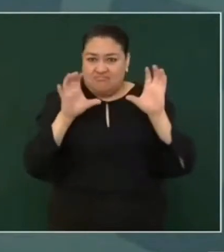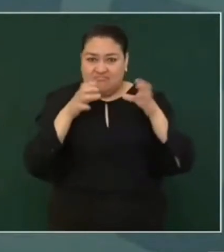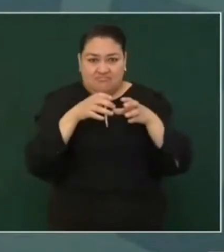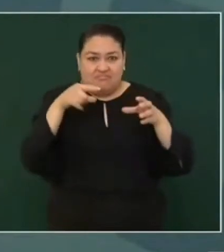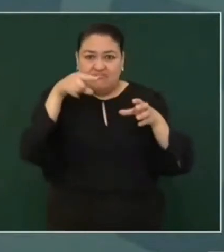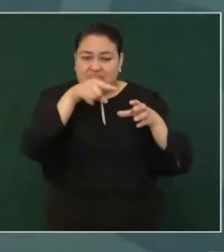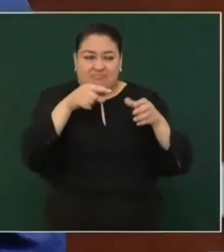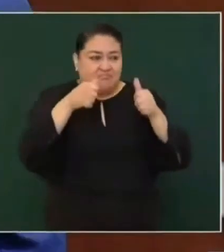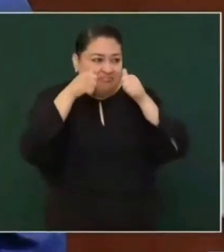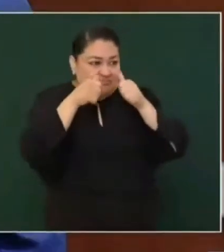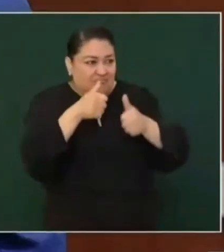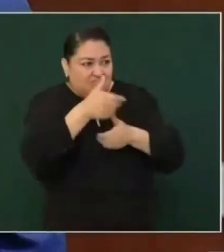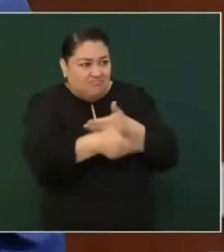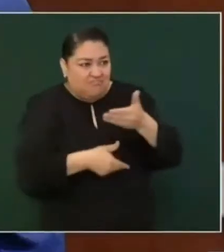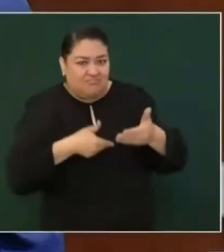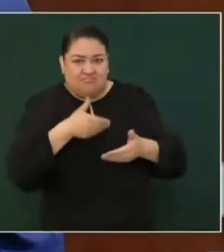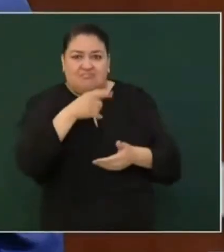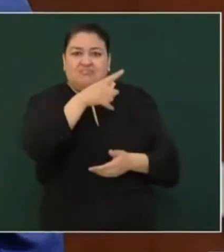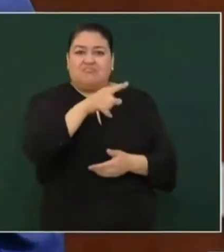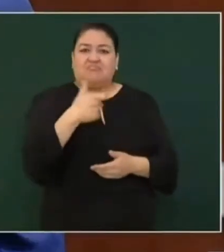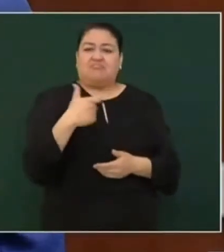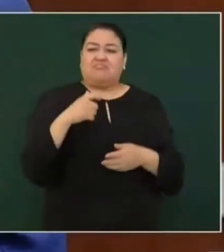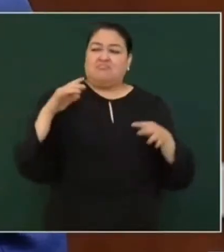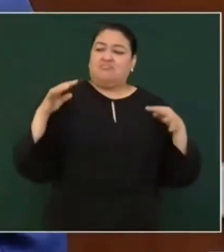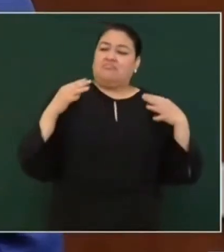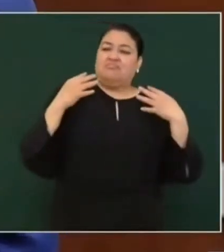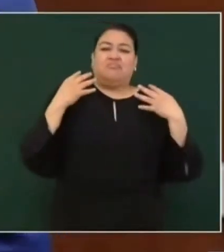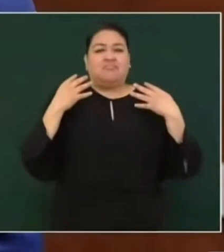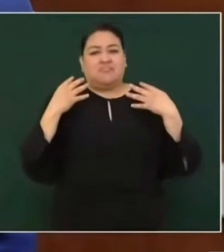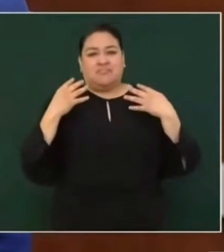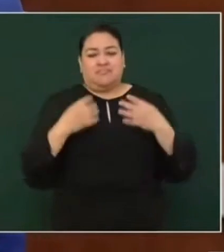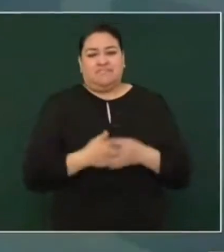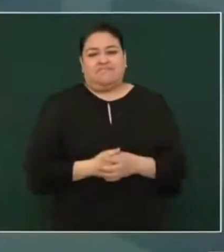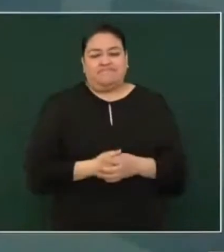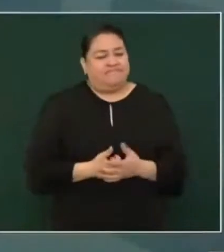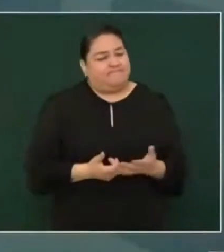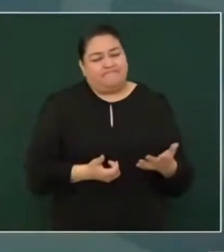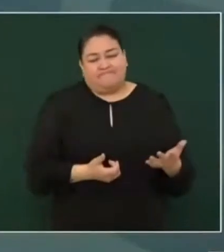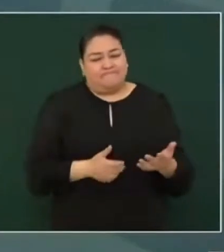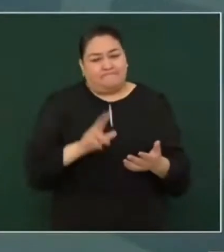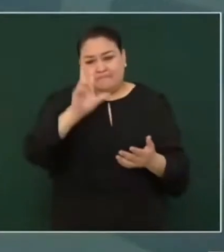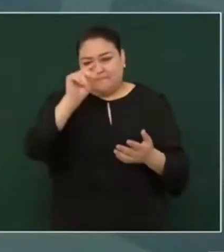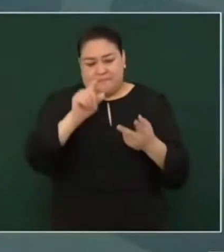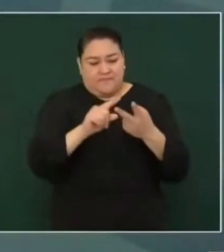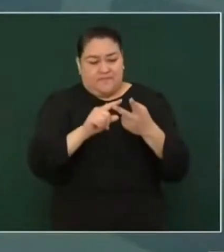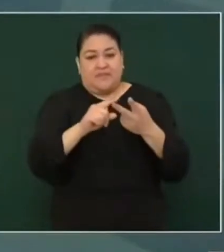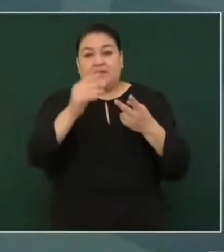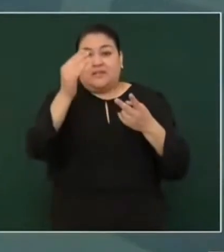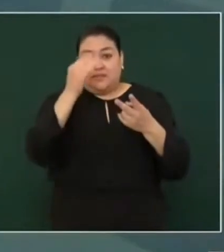de atenciones y de privilegios. Entonces, ese es lo segundo.